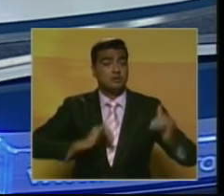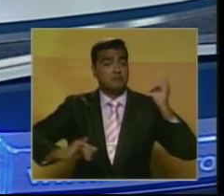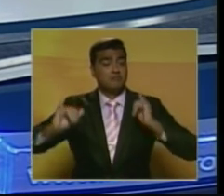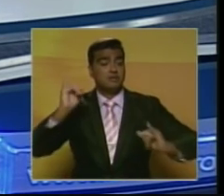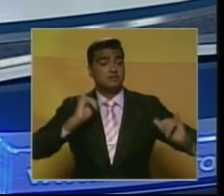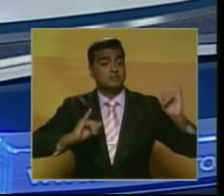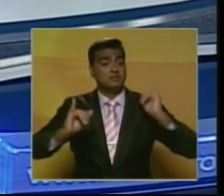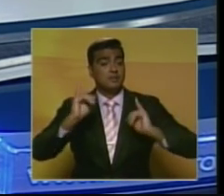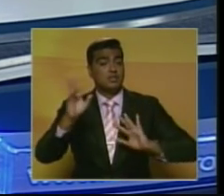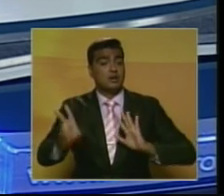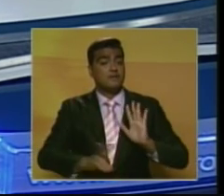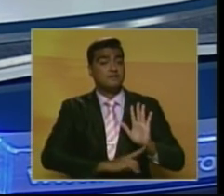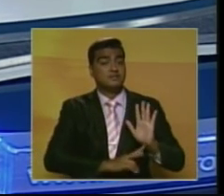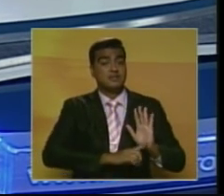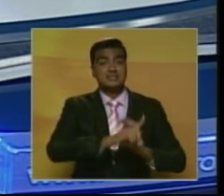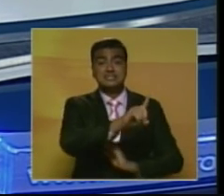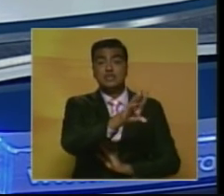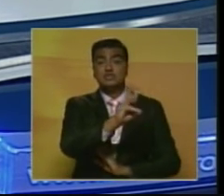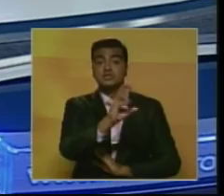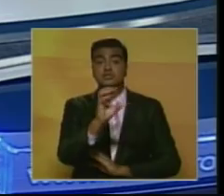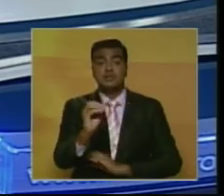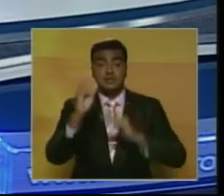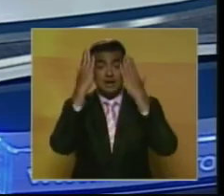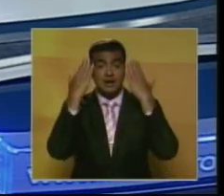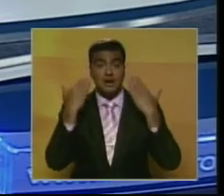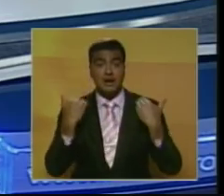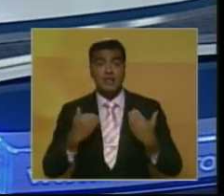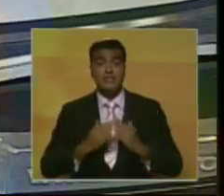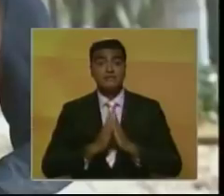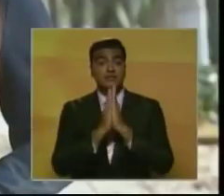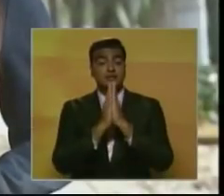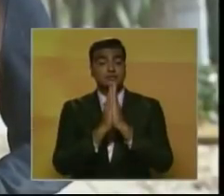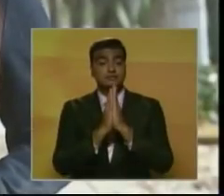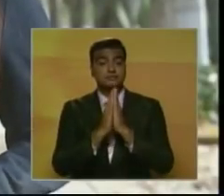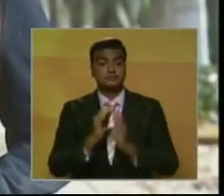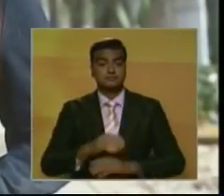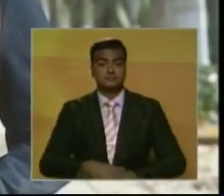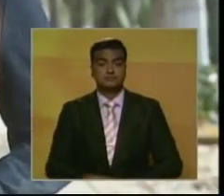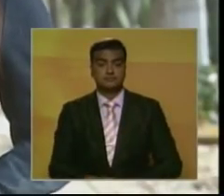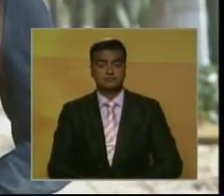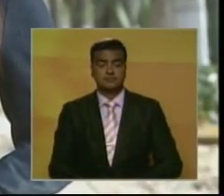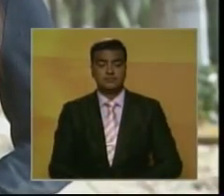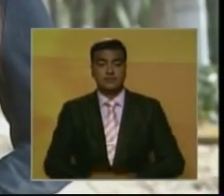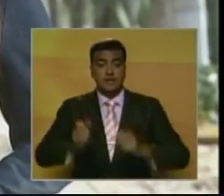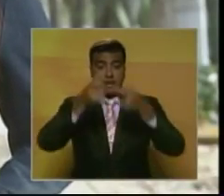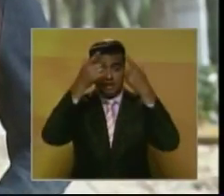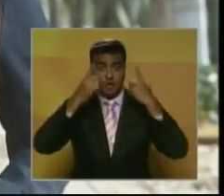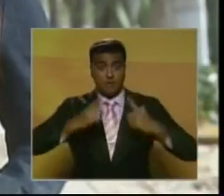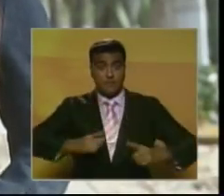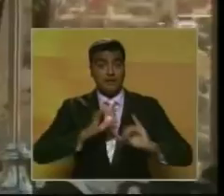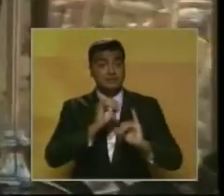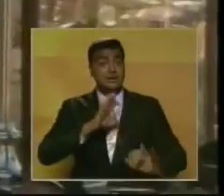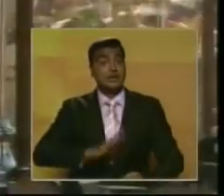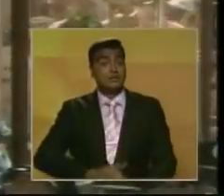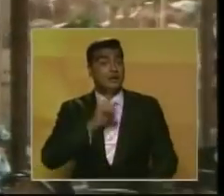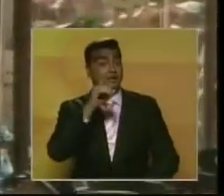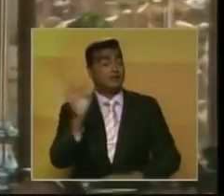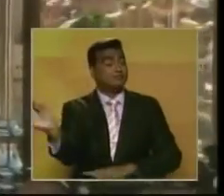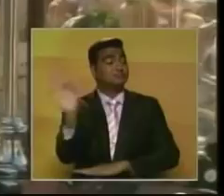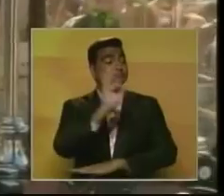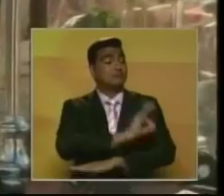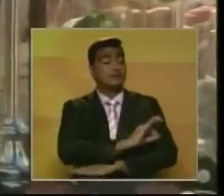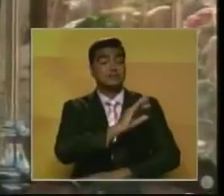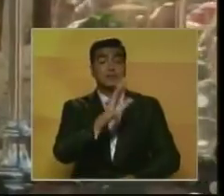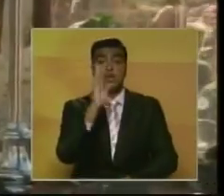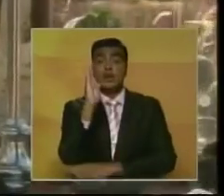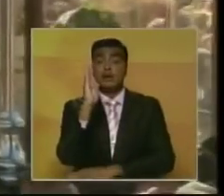en honor a la visita número 160 de la Divina Pastora. Nuestra enviada especial, Lirio Pérez, ya está allá en el estado